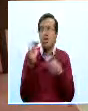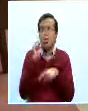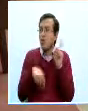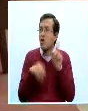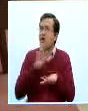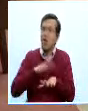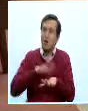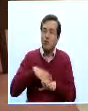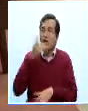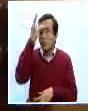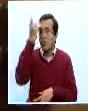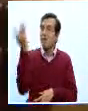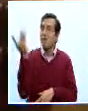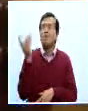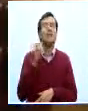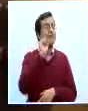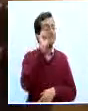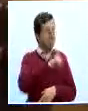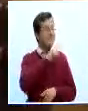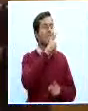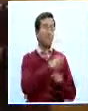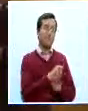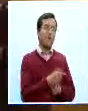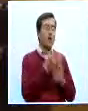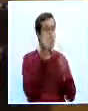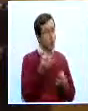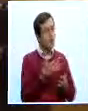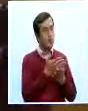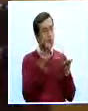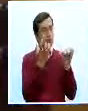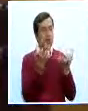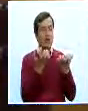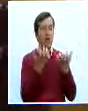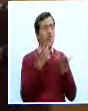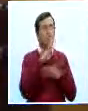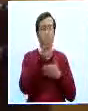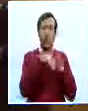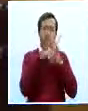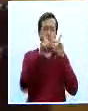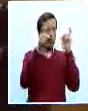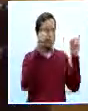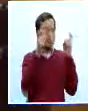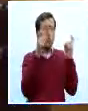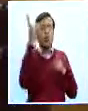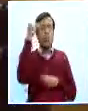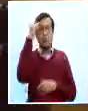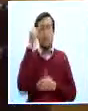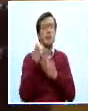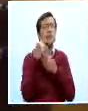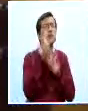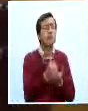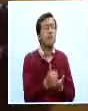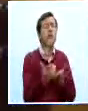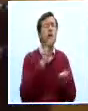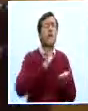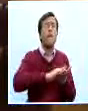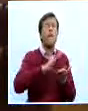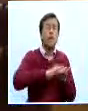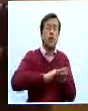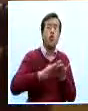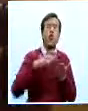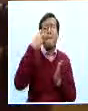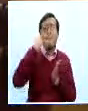impedimento de integrar alguna institución del Estado justamente y en ese afán de tratar de regularizar el estado brinda esta ayuda de la condonación de los